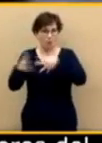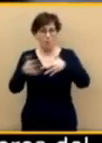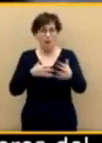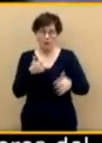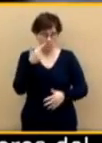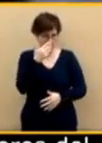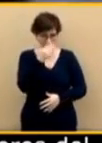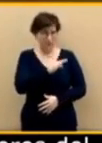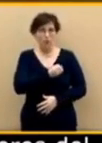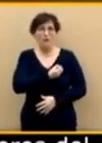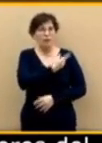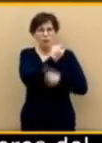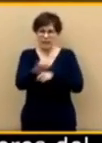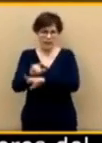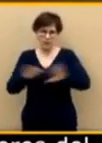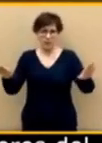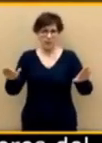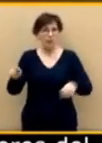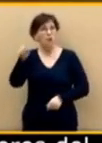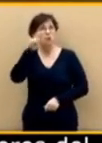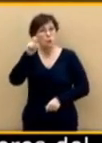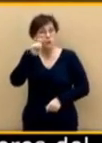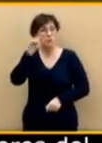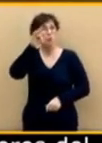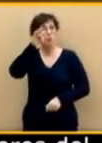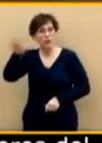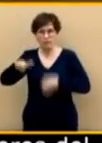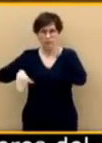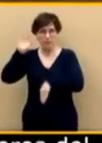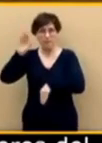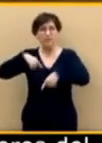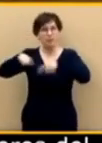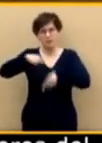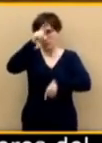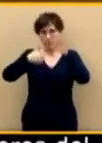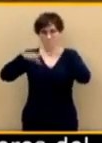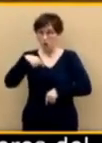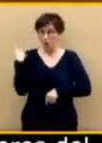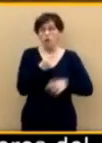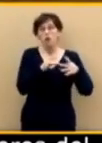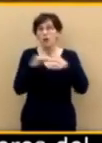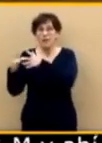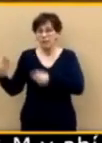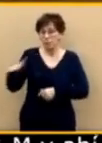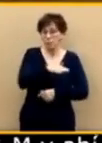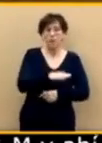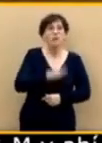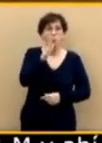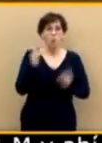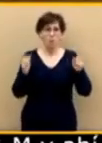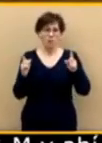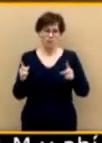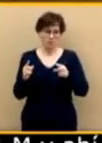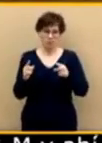engañe. Más turismo tiene Francia y más tráfico Alemania. Lideramos el exceso de muerte porque lideramos el defecto de previsión. Ustedes